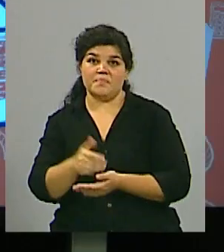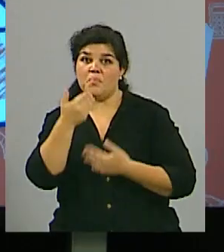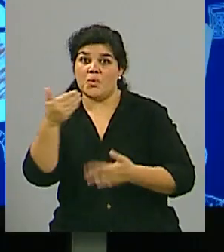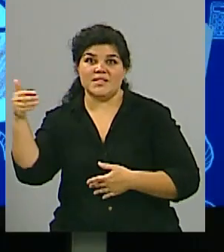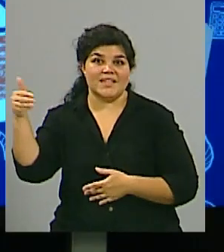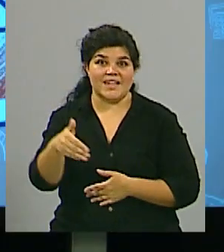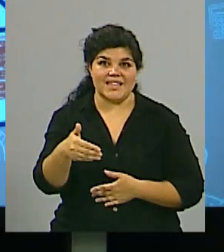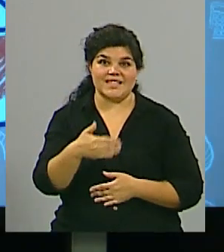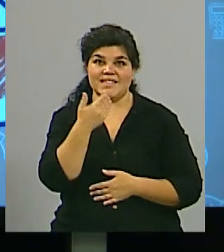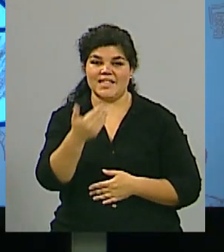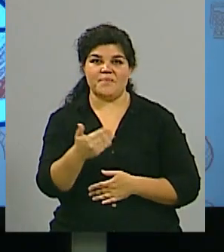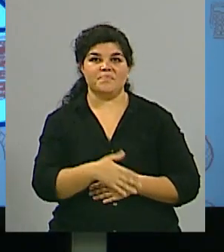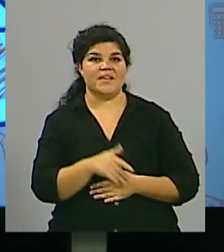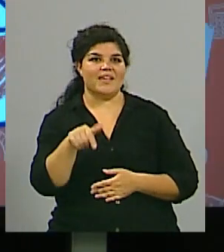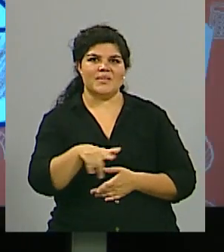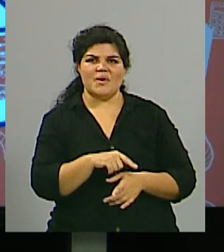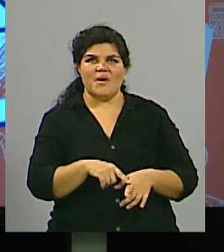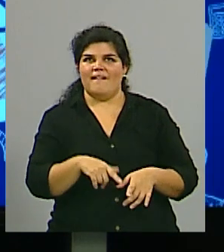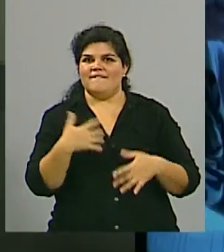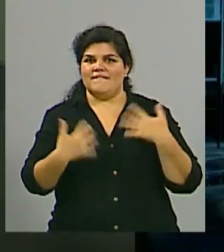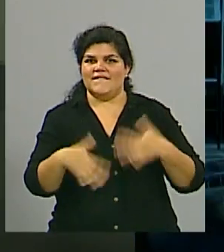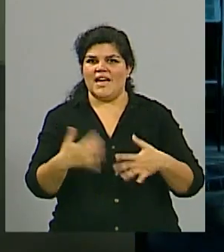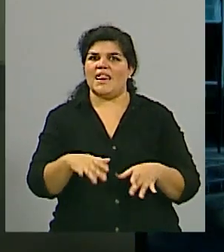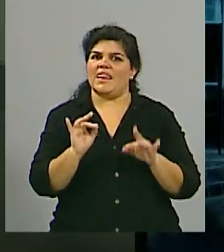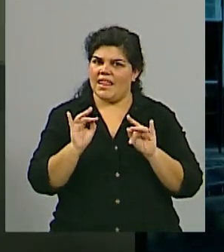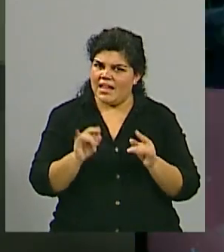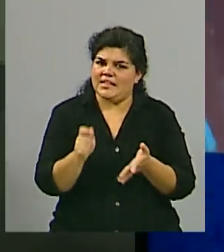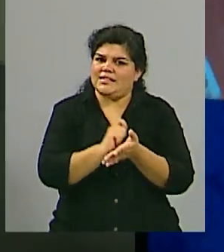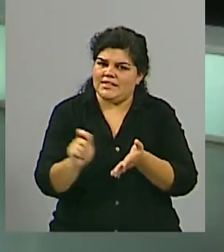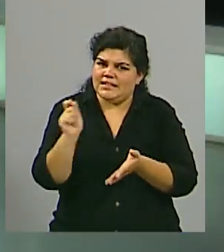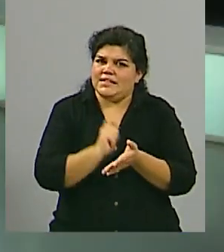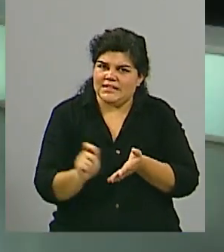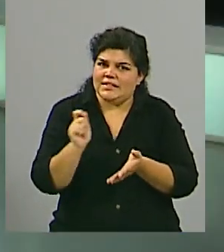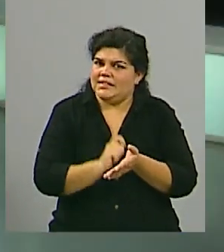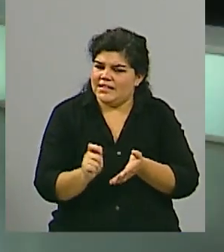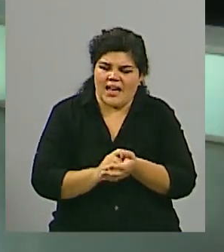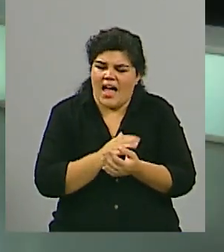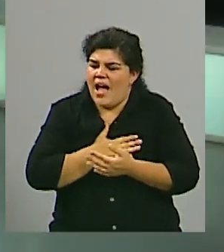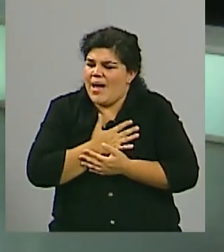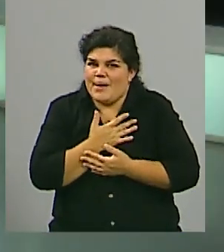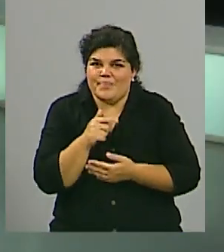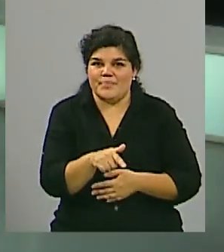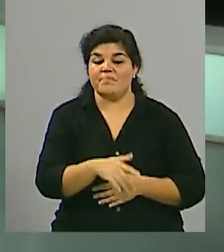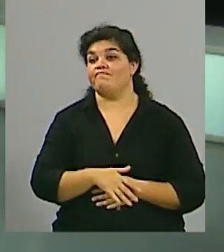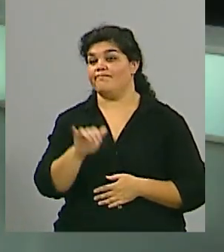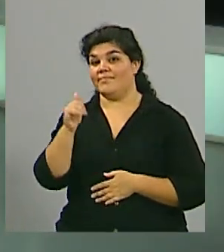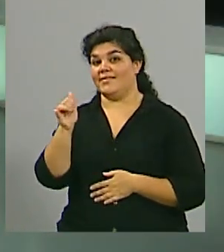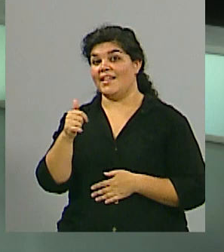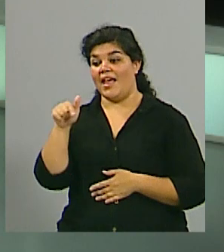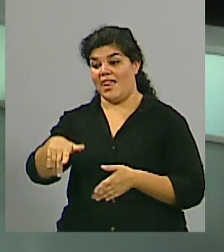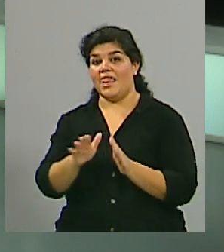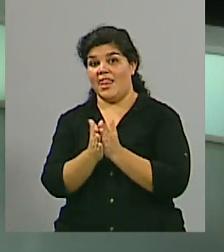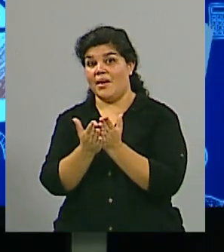como un hijo, ¿no? La verdad. ¿Cuánto tiempo te demandó hacerle el libro? El libro es el proceso culmine de varios años,